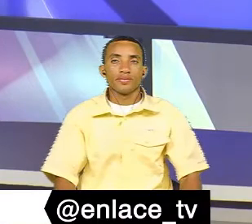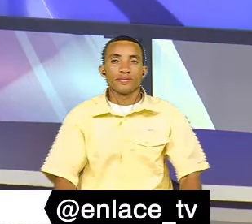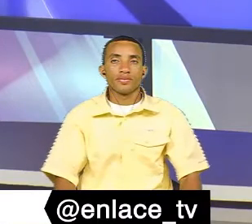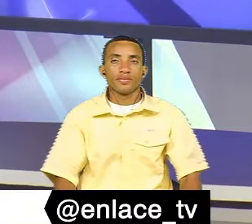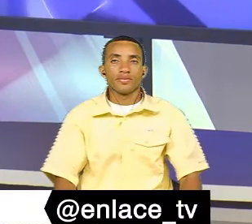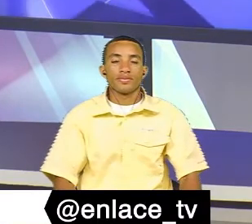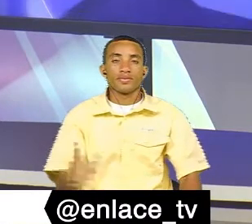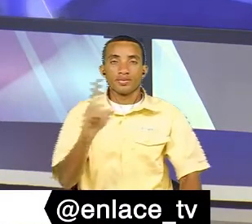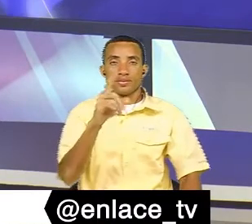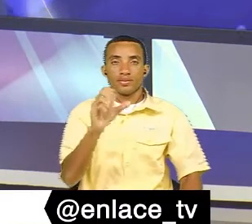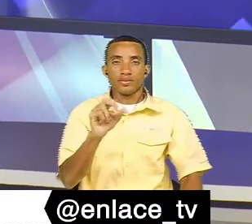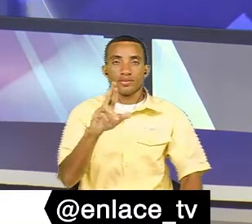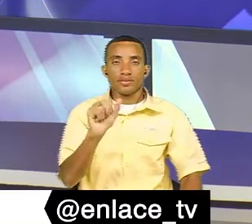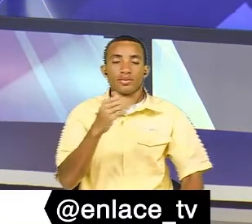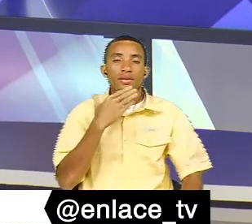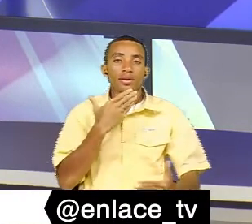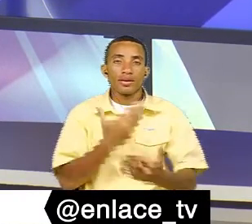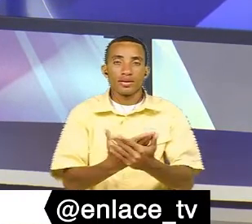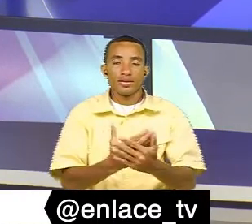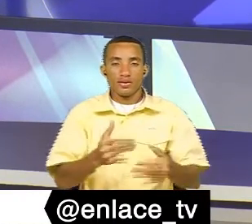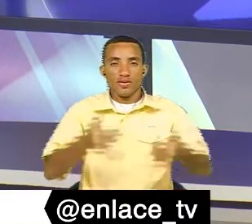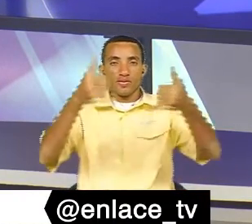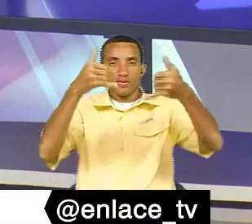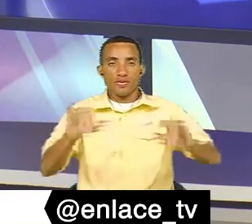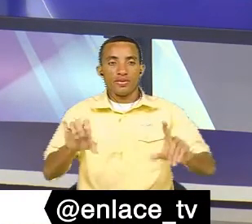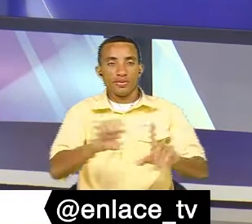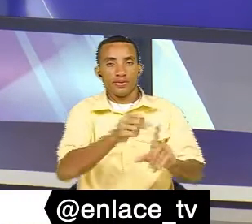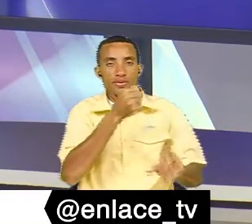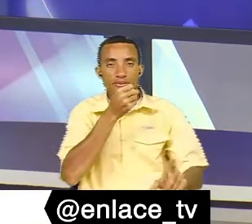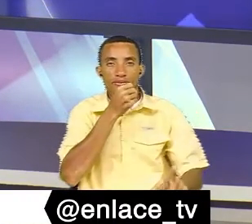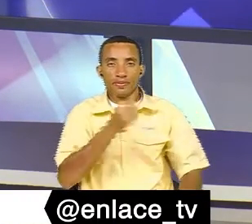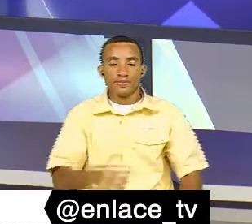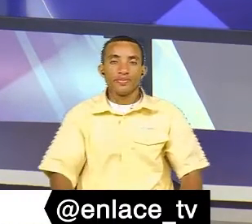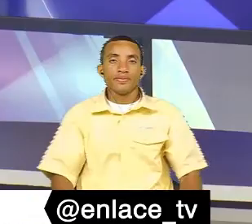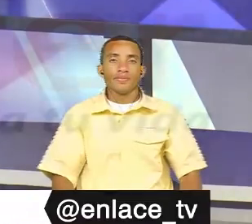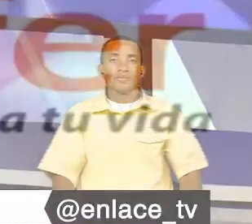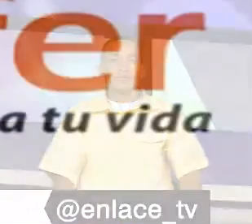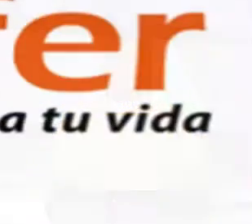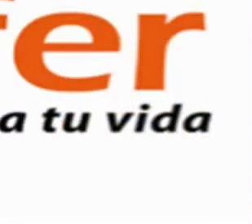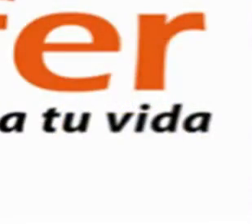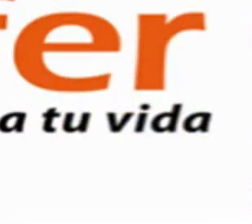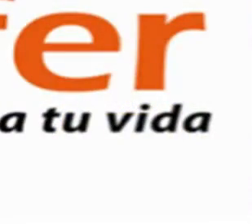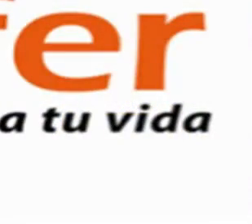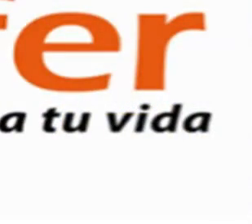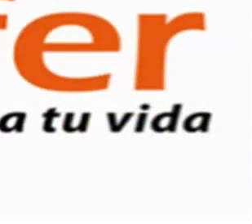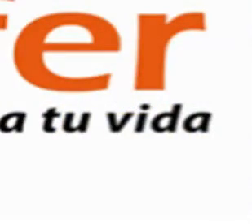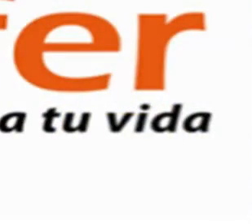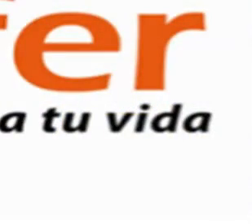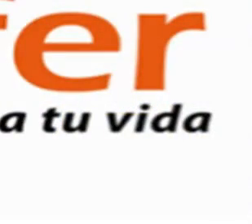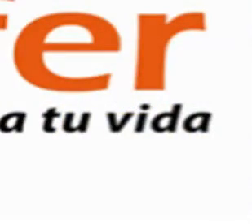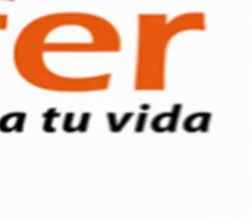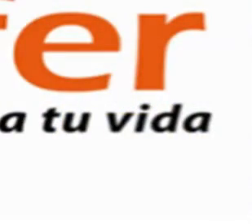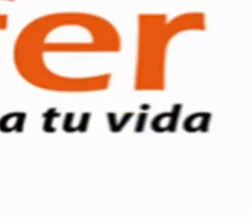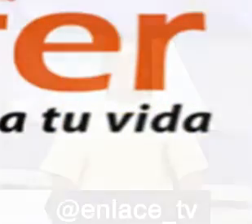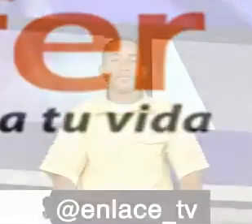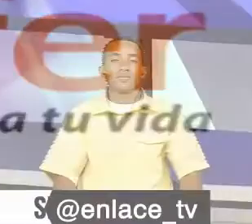Sarita, gracias. Y de esta manera también hemos llegado al final de Enlace Noticias, pero les recuerdo, materiales eléctricos Electrofer ilumina tu vida.